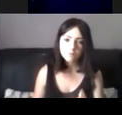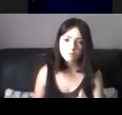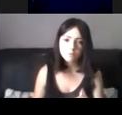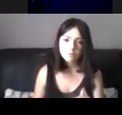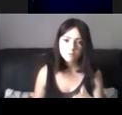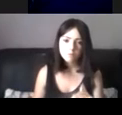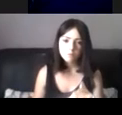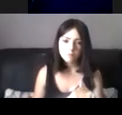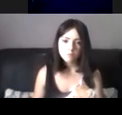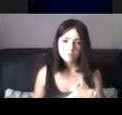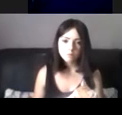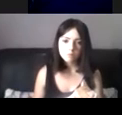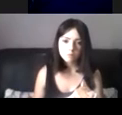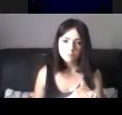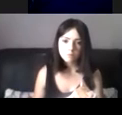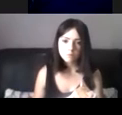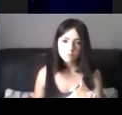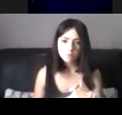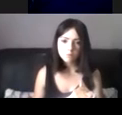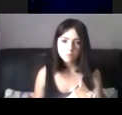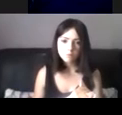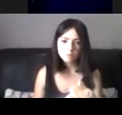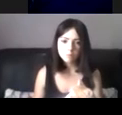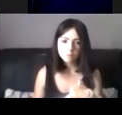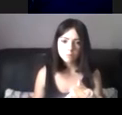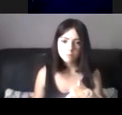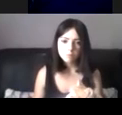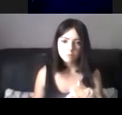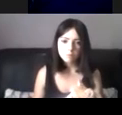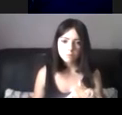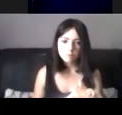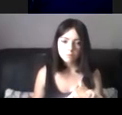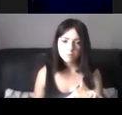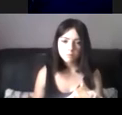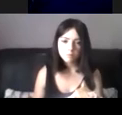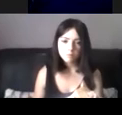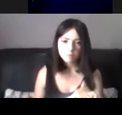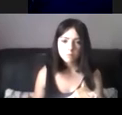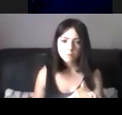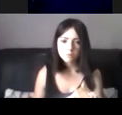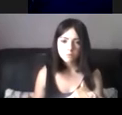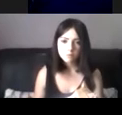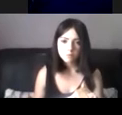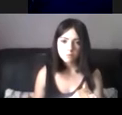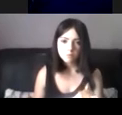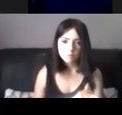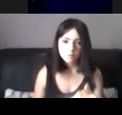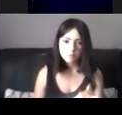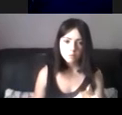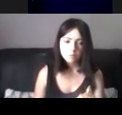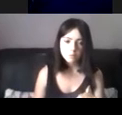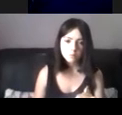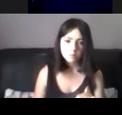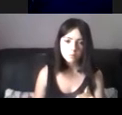video es de 7 a 8 minutos lo más que puede durar así que no es un trabajo tan extenso solamente que había que